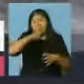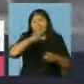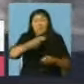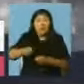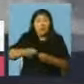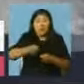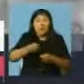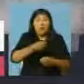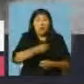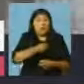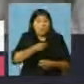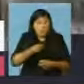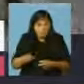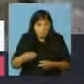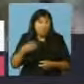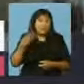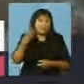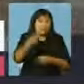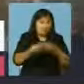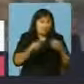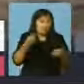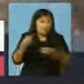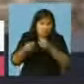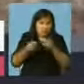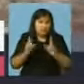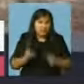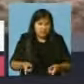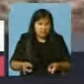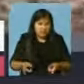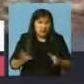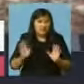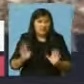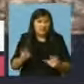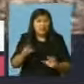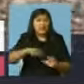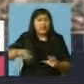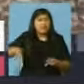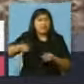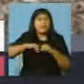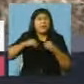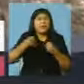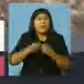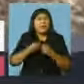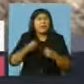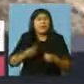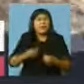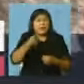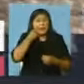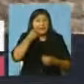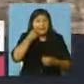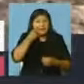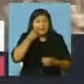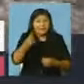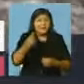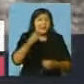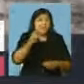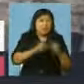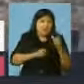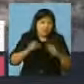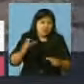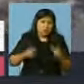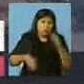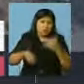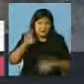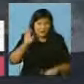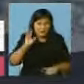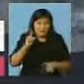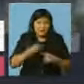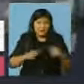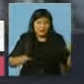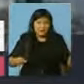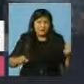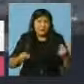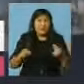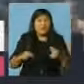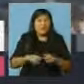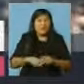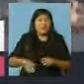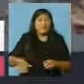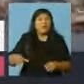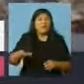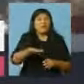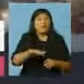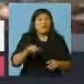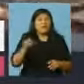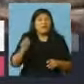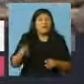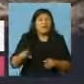a la zona para colaborar. No, tenemos más de 100 personas afectadas en distintos lugares puntuales, como le llamamos nosotros,